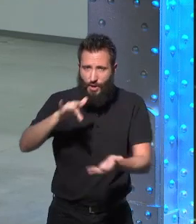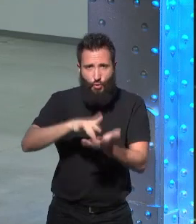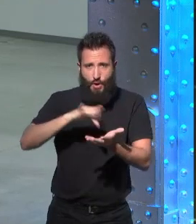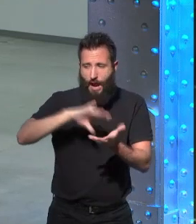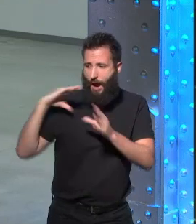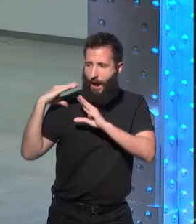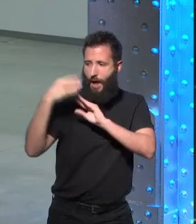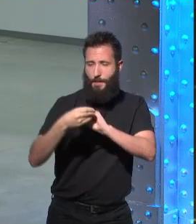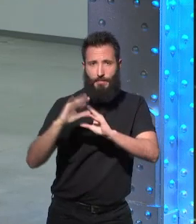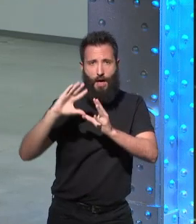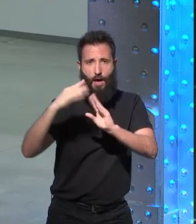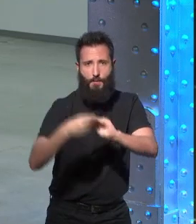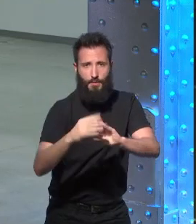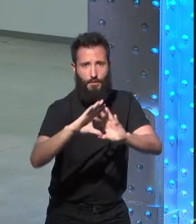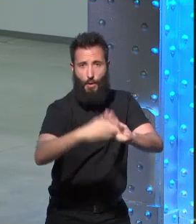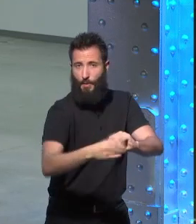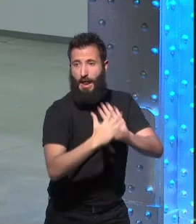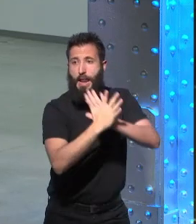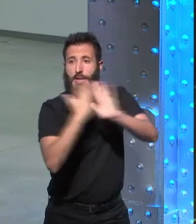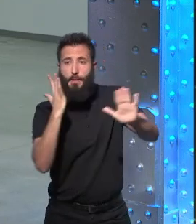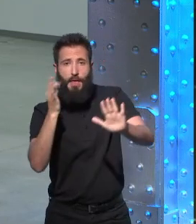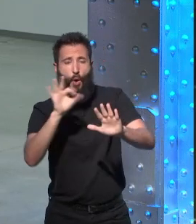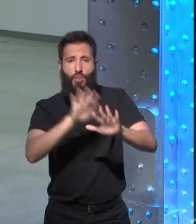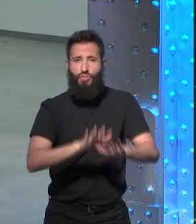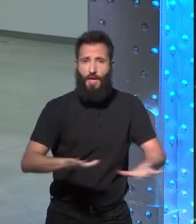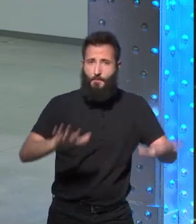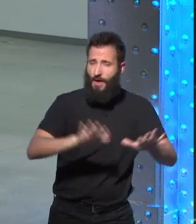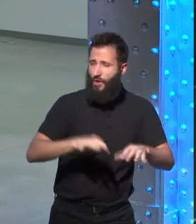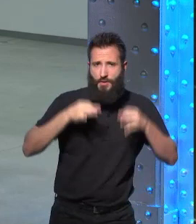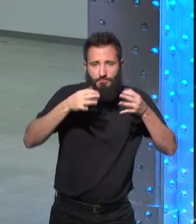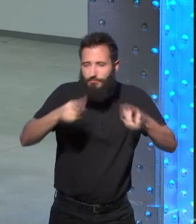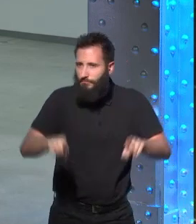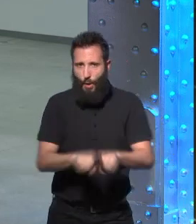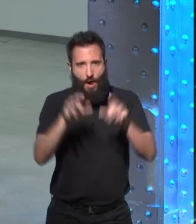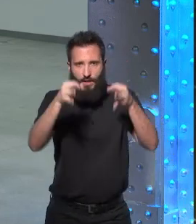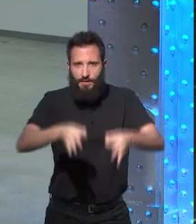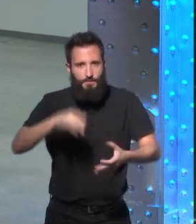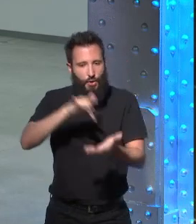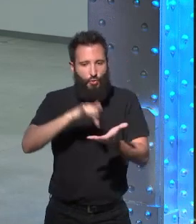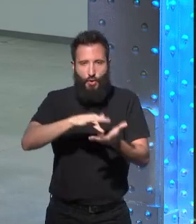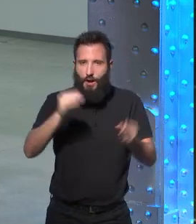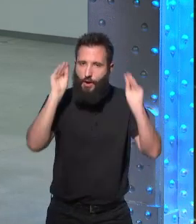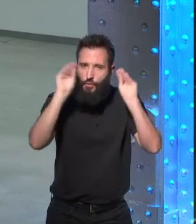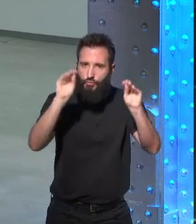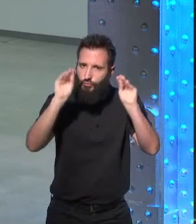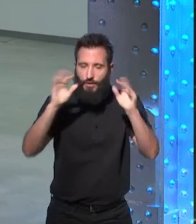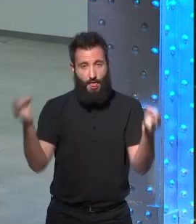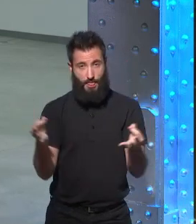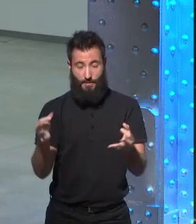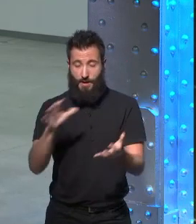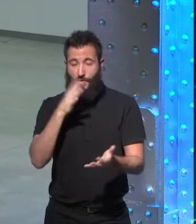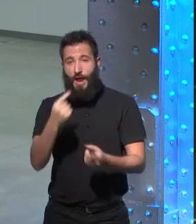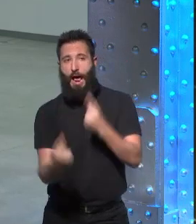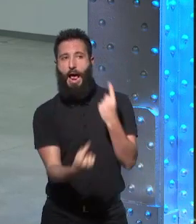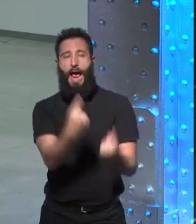adaptaciones más aceleradas o menos aceleradas, pero siempre ha habido que formarse. Hay veces que nos pasa